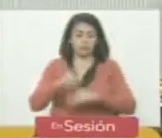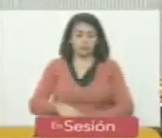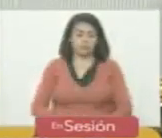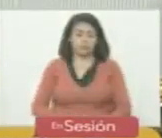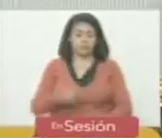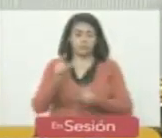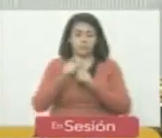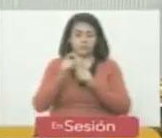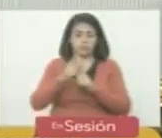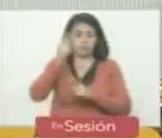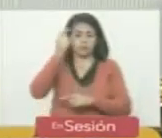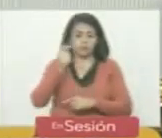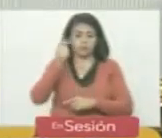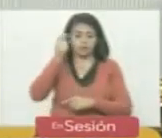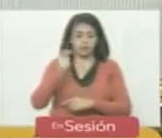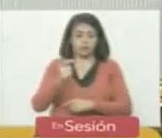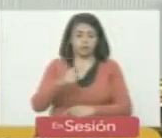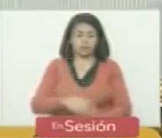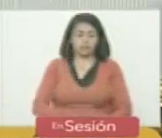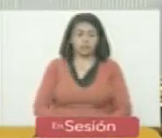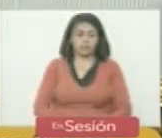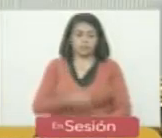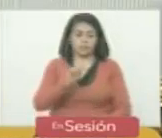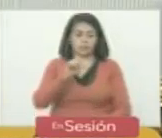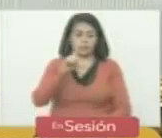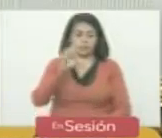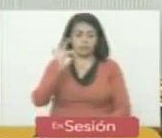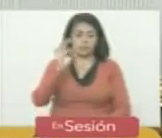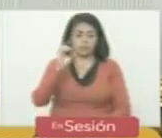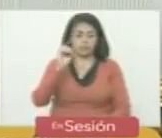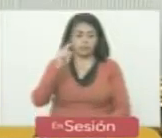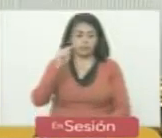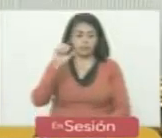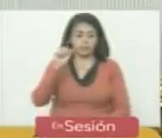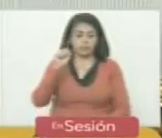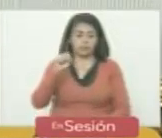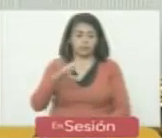la palabra el diputado Alfonso Campos Jesús Rum.